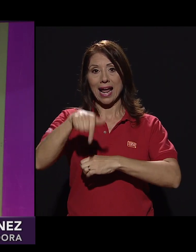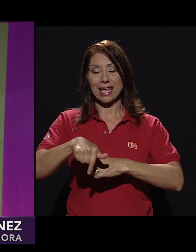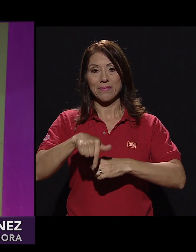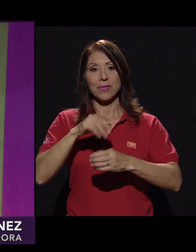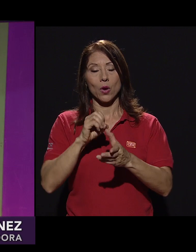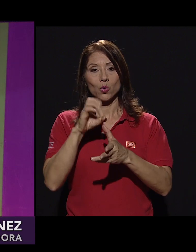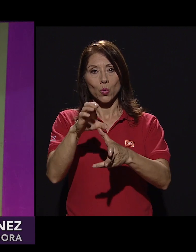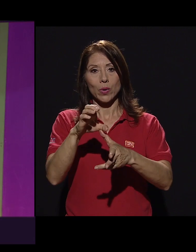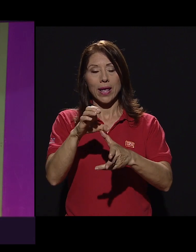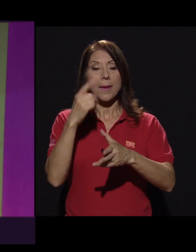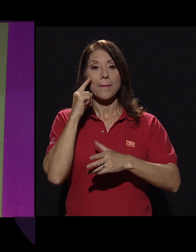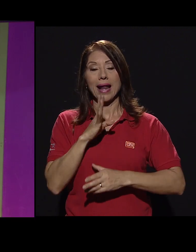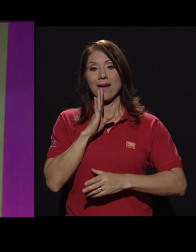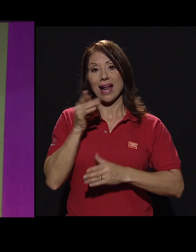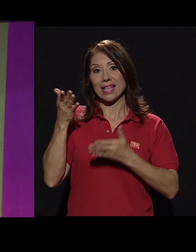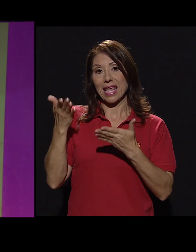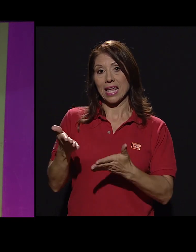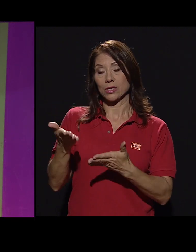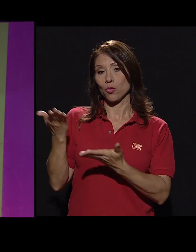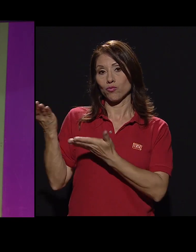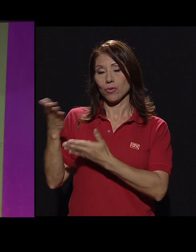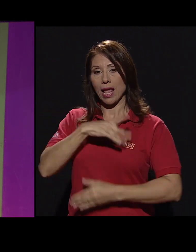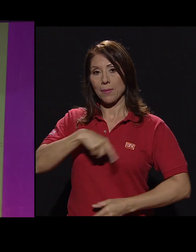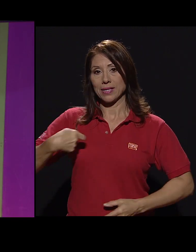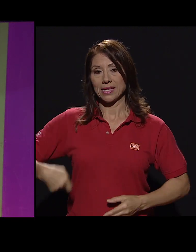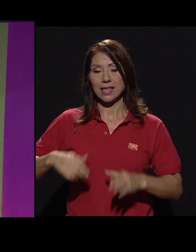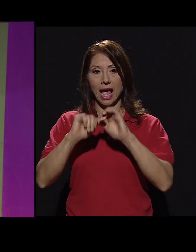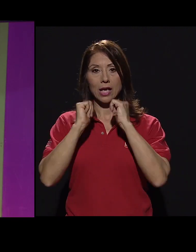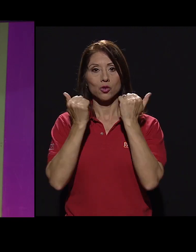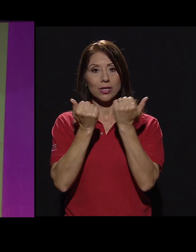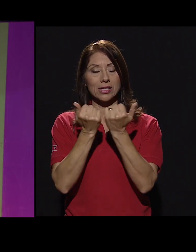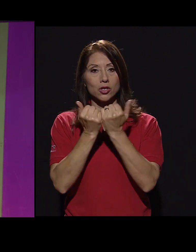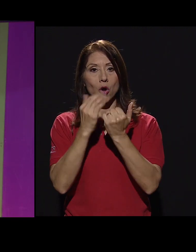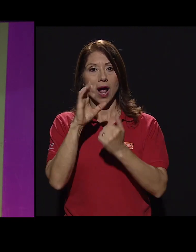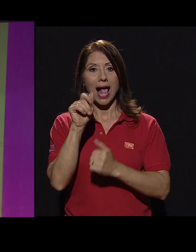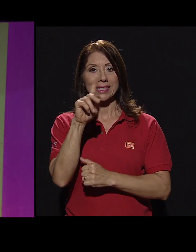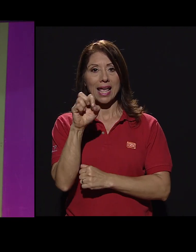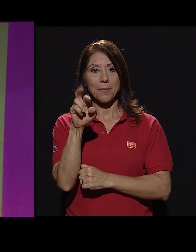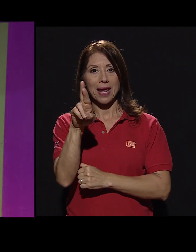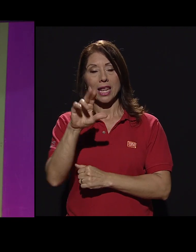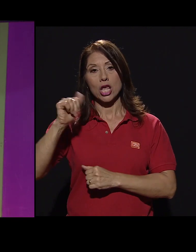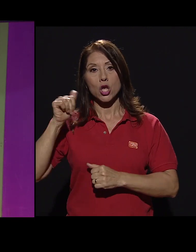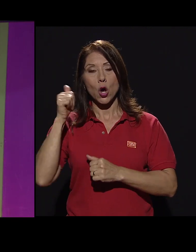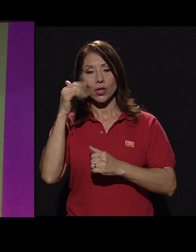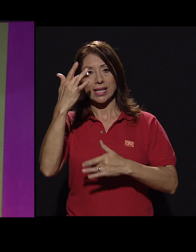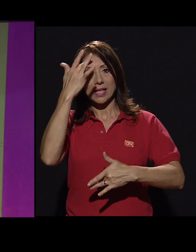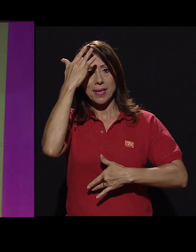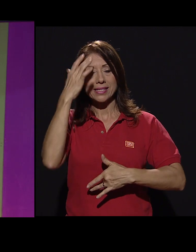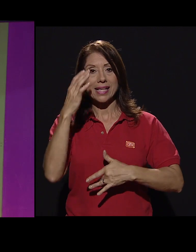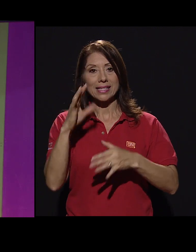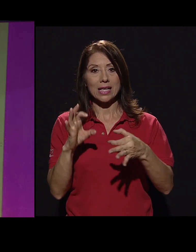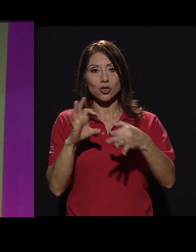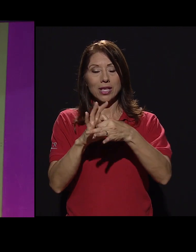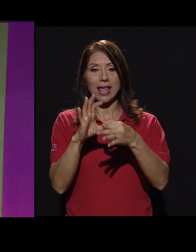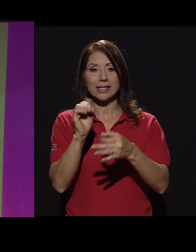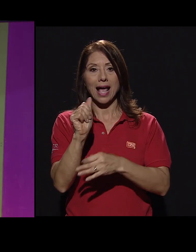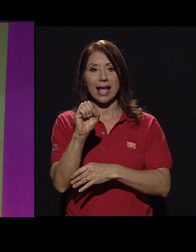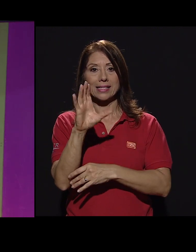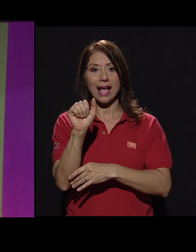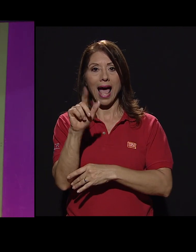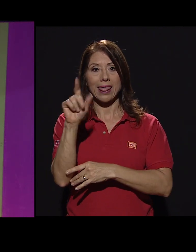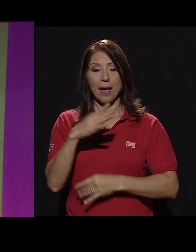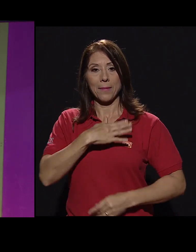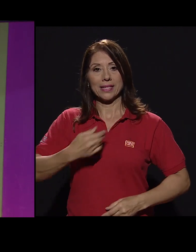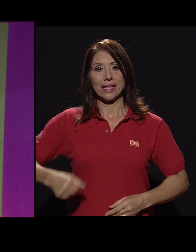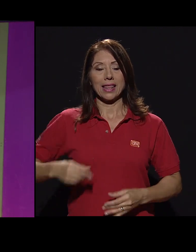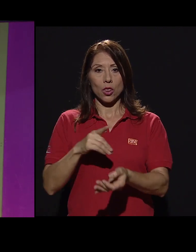el país en el mes de octubre Y nos acompaña para hablar de ello El presidente de la Asociación de Alzheimer y otras demencias asociadas a ASCADA